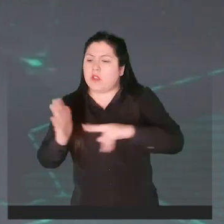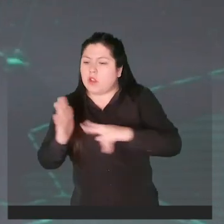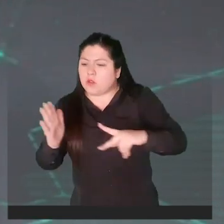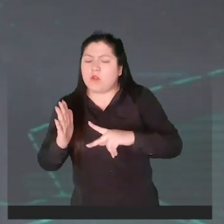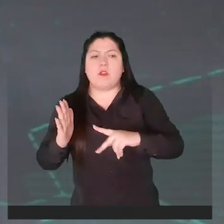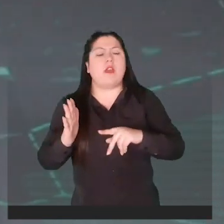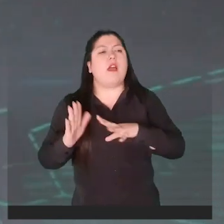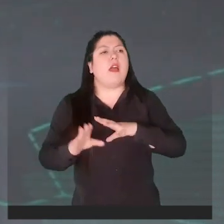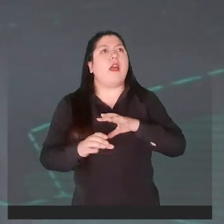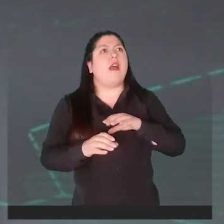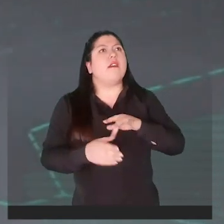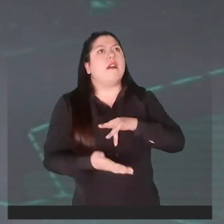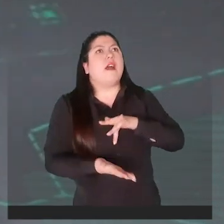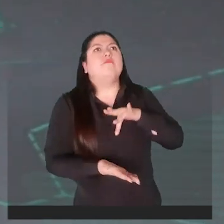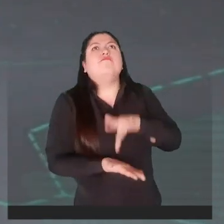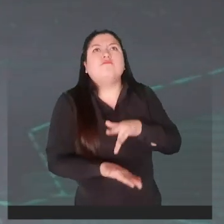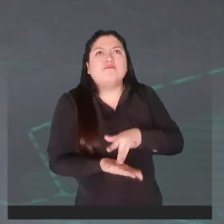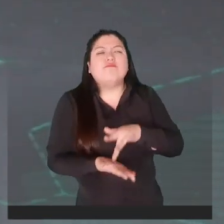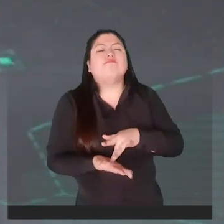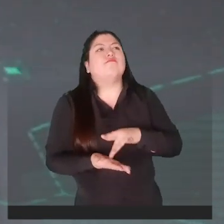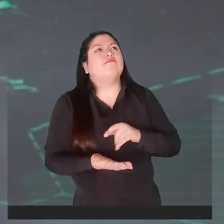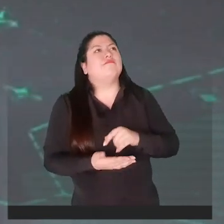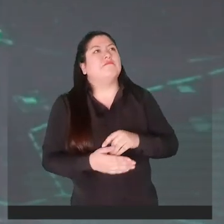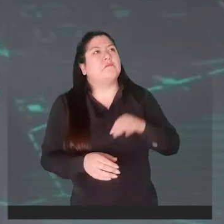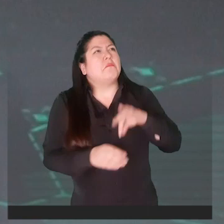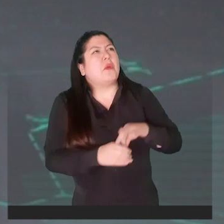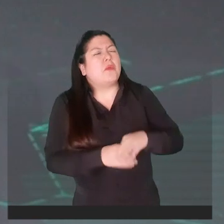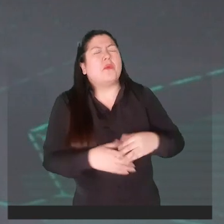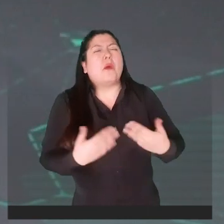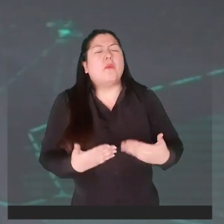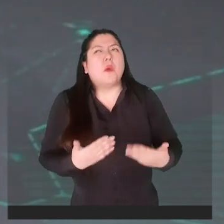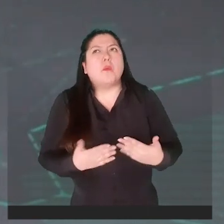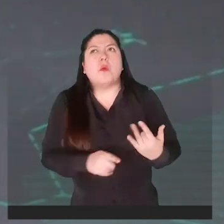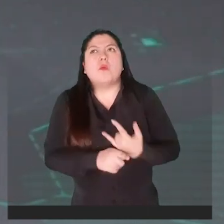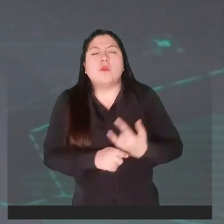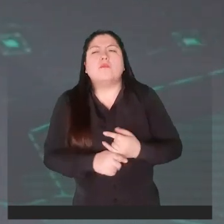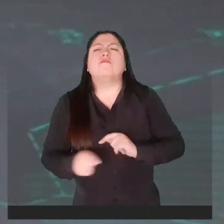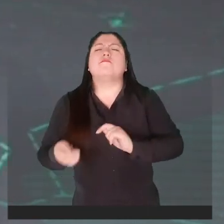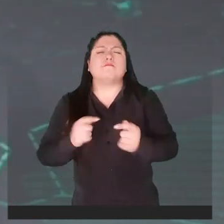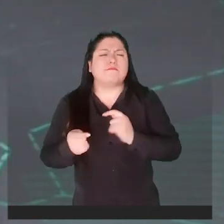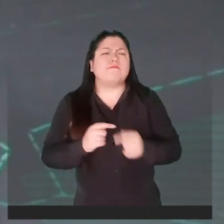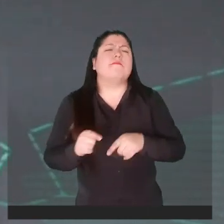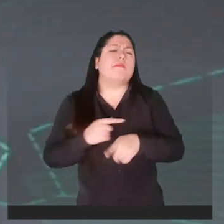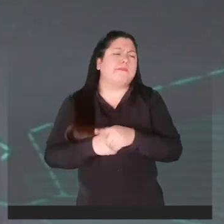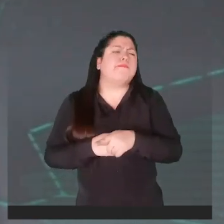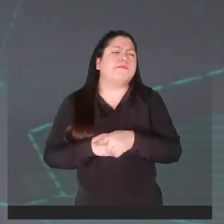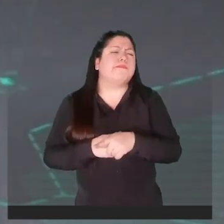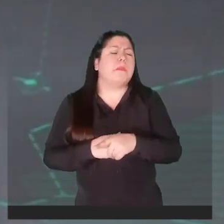la tecnología y la presencialidad. Es normal, es un debate recurrente en América Latina. Pero lo que sí